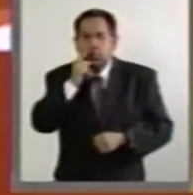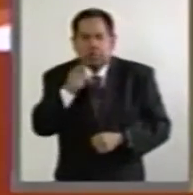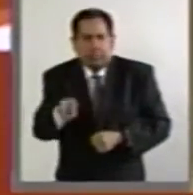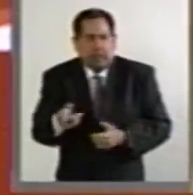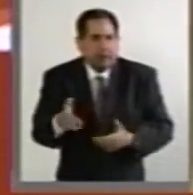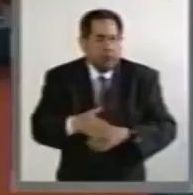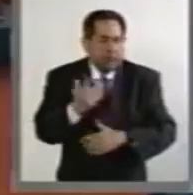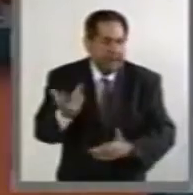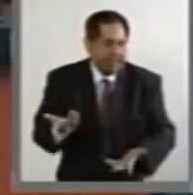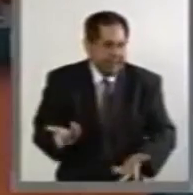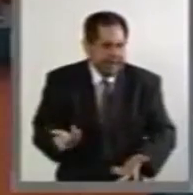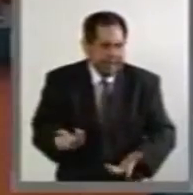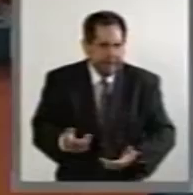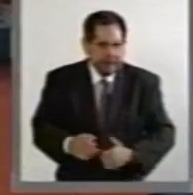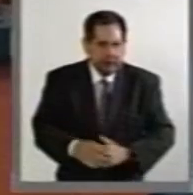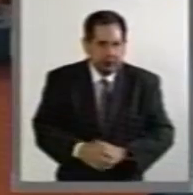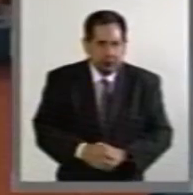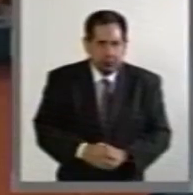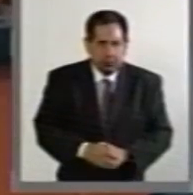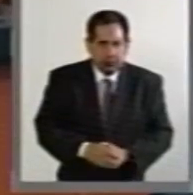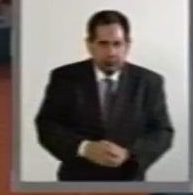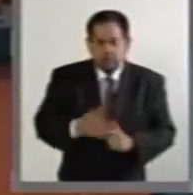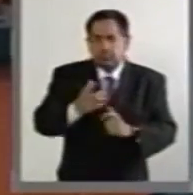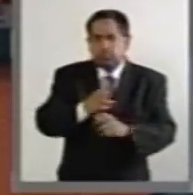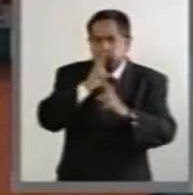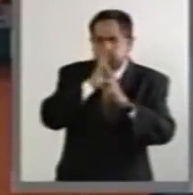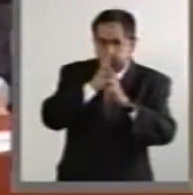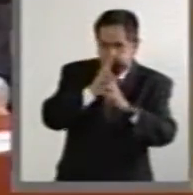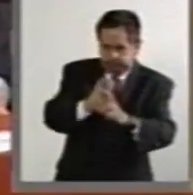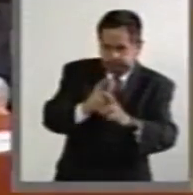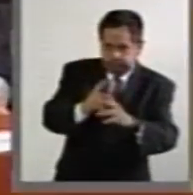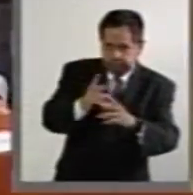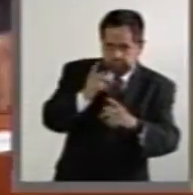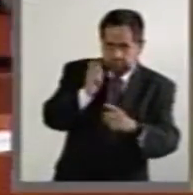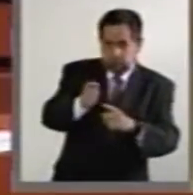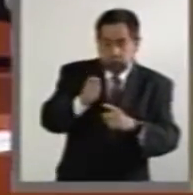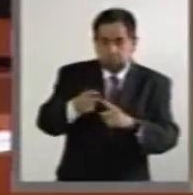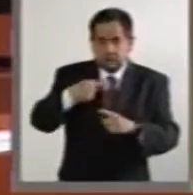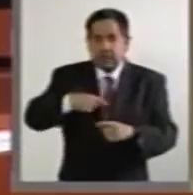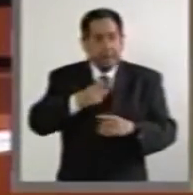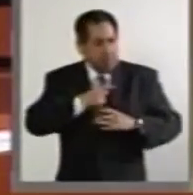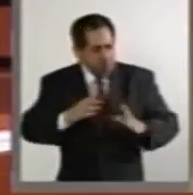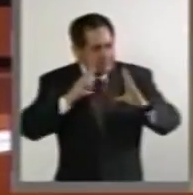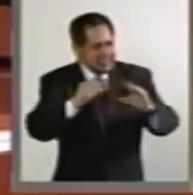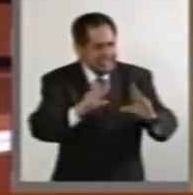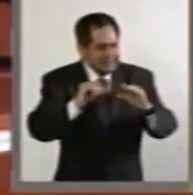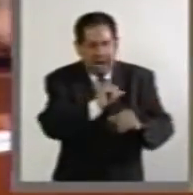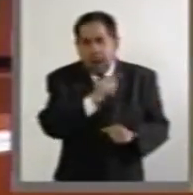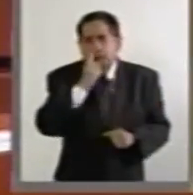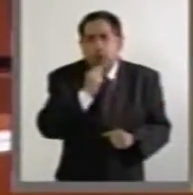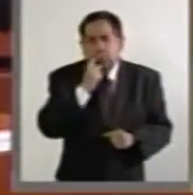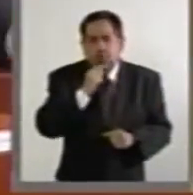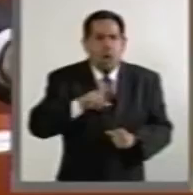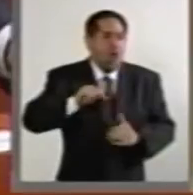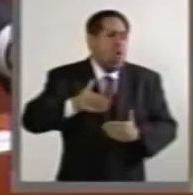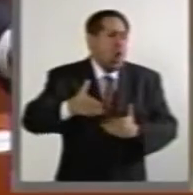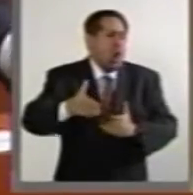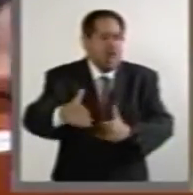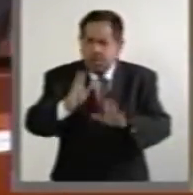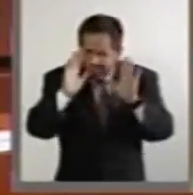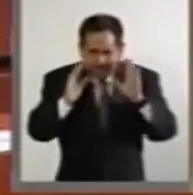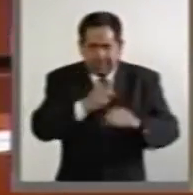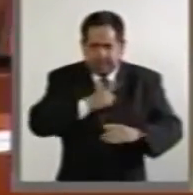país? La respuesta es que tenemos que formar policía. Es algo lo que se ha pospuesto, es lo más